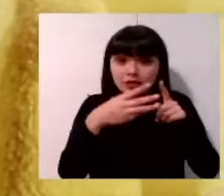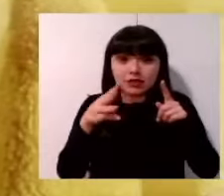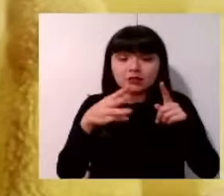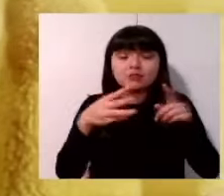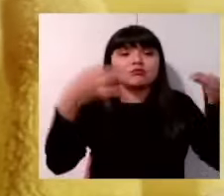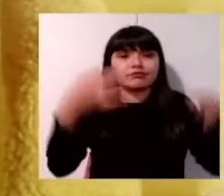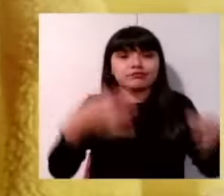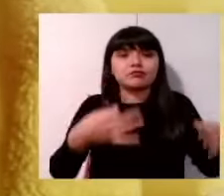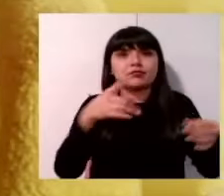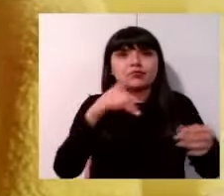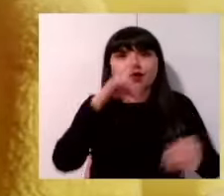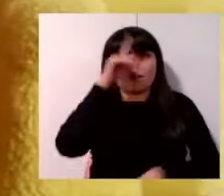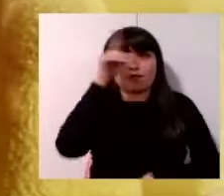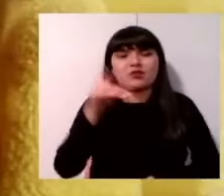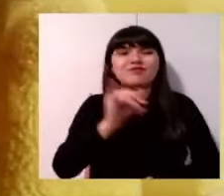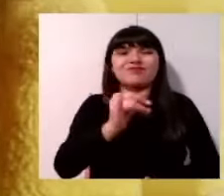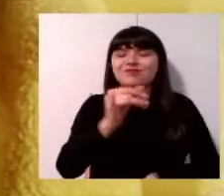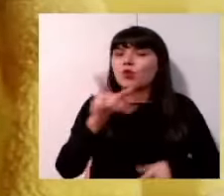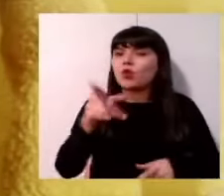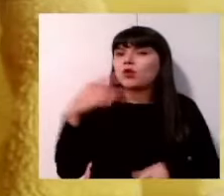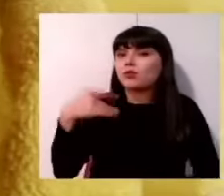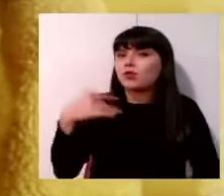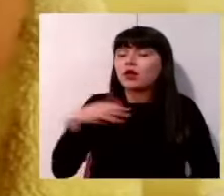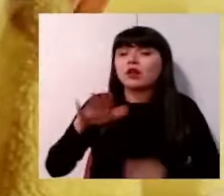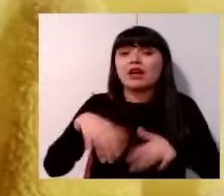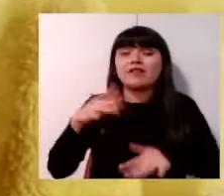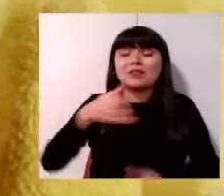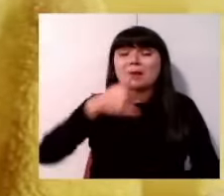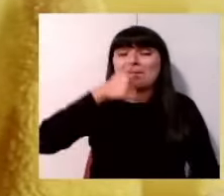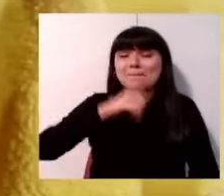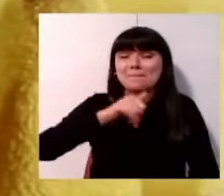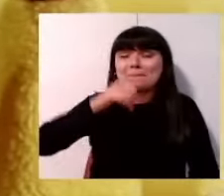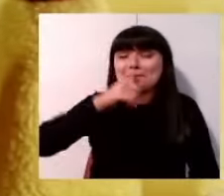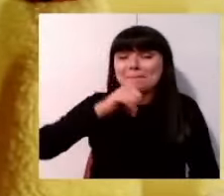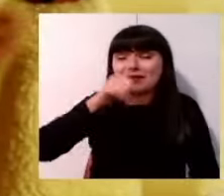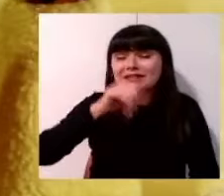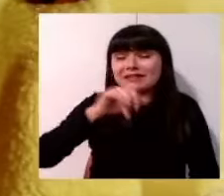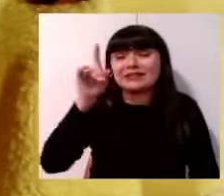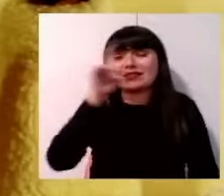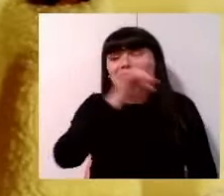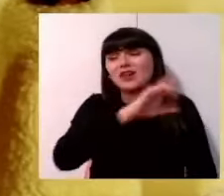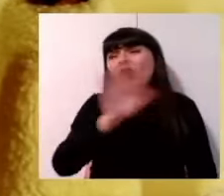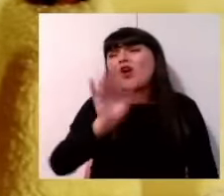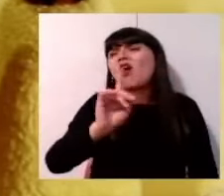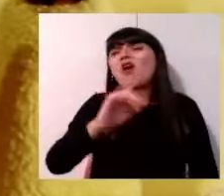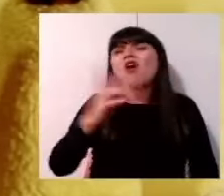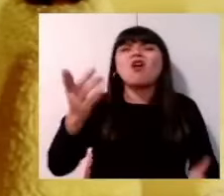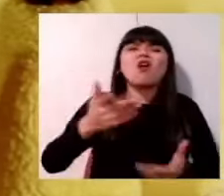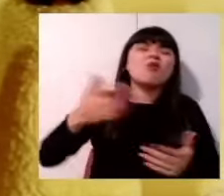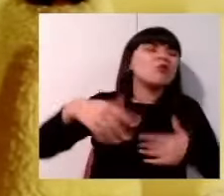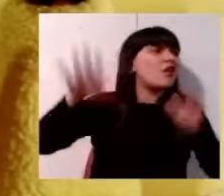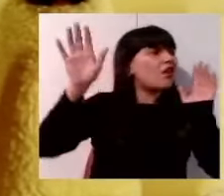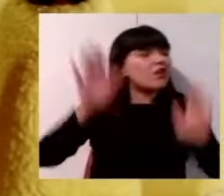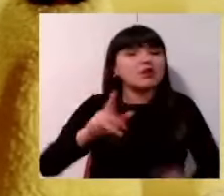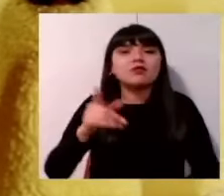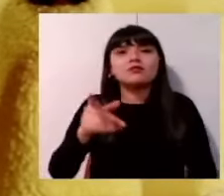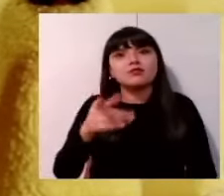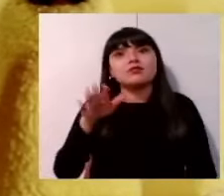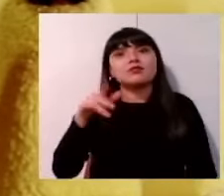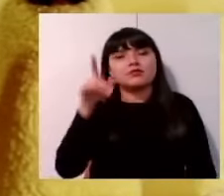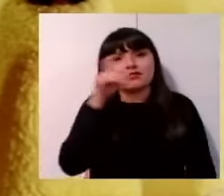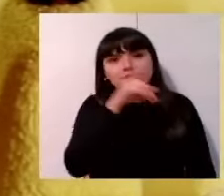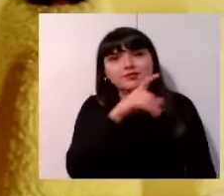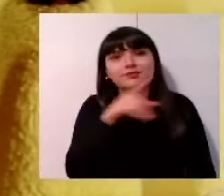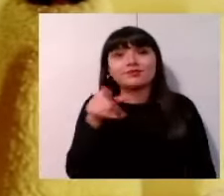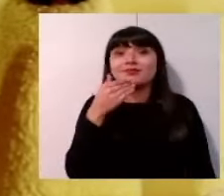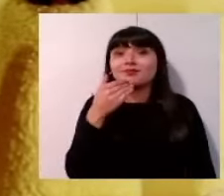pierde la paciencia, como sí, que ay, no, cuelga el poncho y dice, no, y que, pero cómo, cuánto, y no tiene idea de estas cosas. Como también me pareció súper interesante